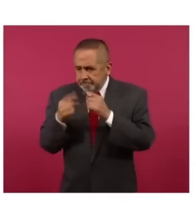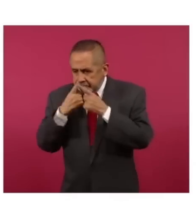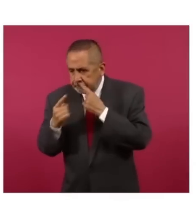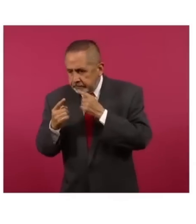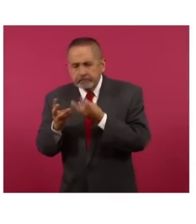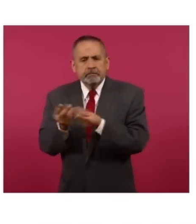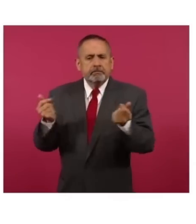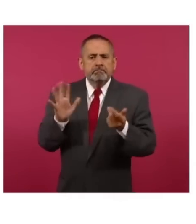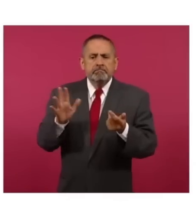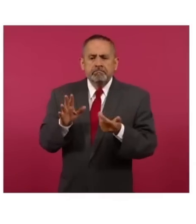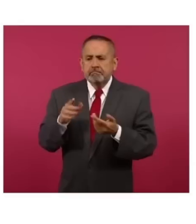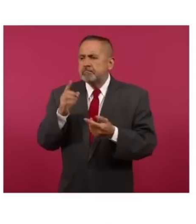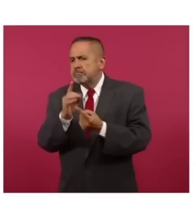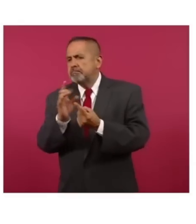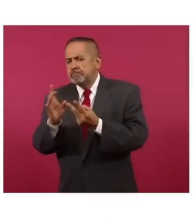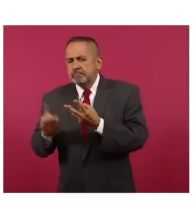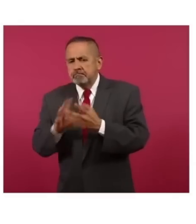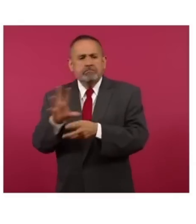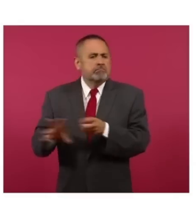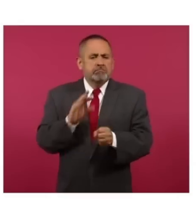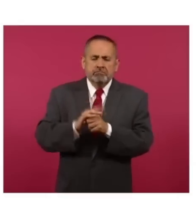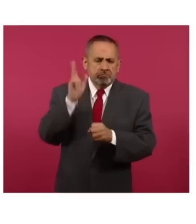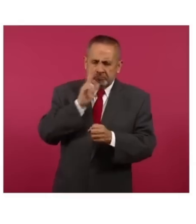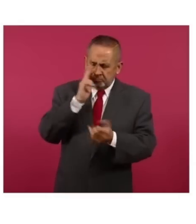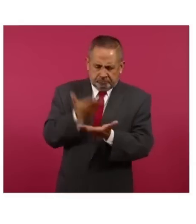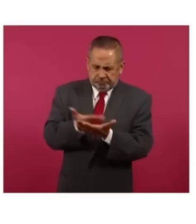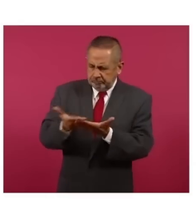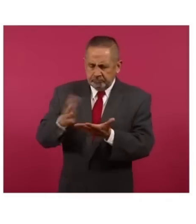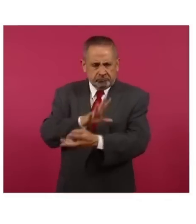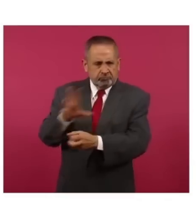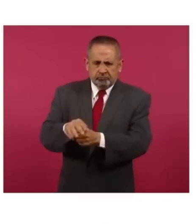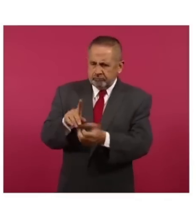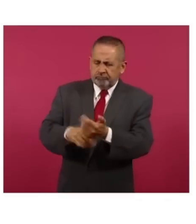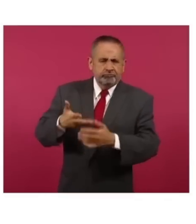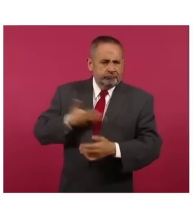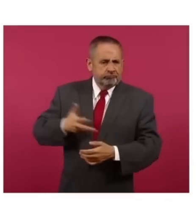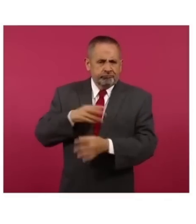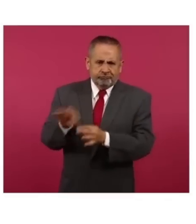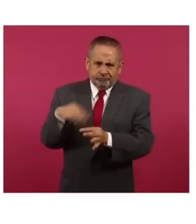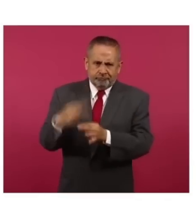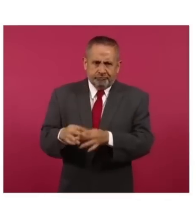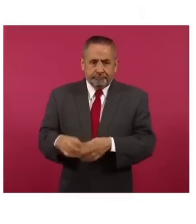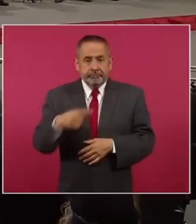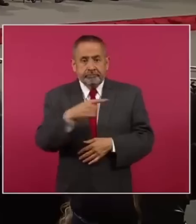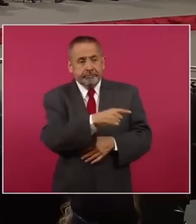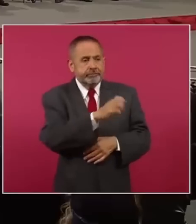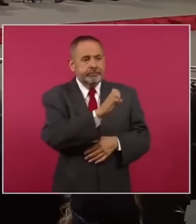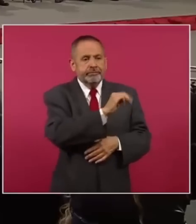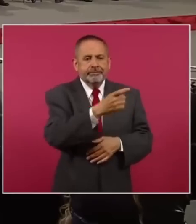resolvieron, ya fueron solventadas, están comprobados todos los movimientos. Y MX no dice la